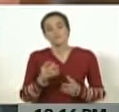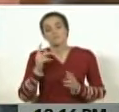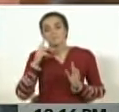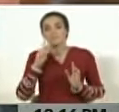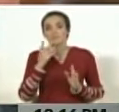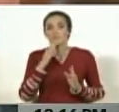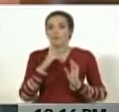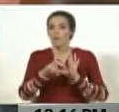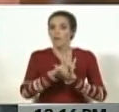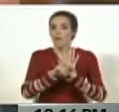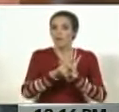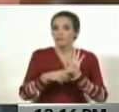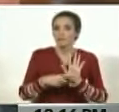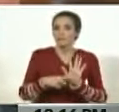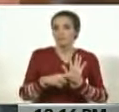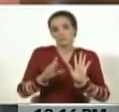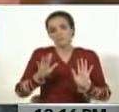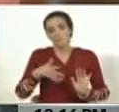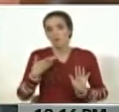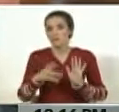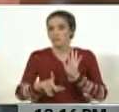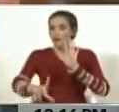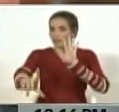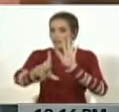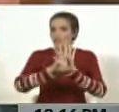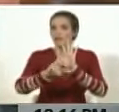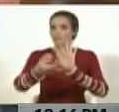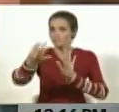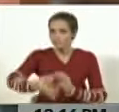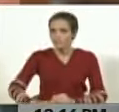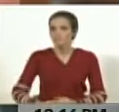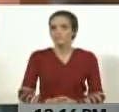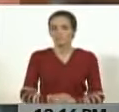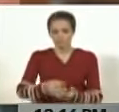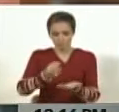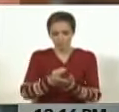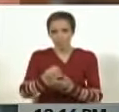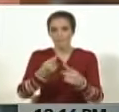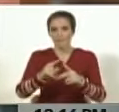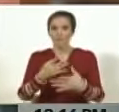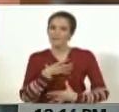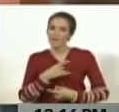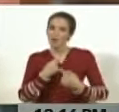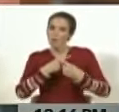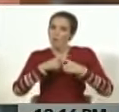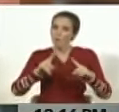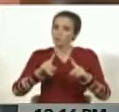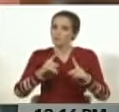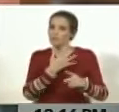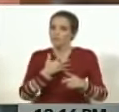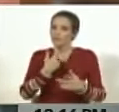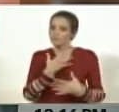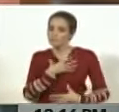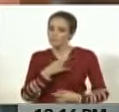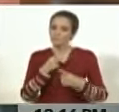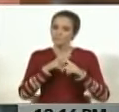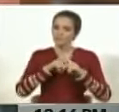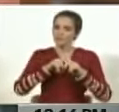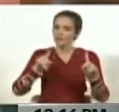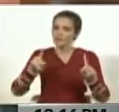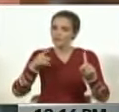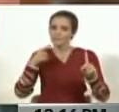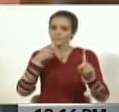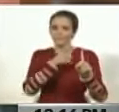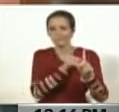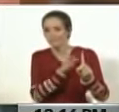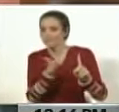es legítima y aparentemente es legal. Pero la intención es otra. Entonces se busca una intención distinta a